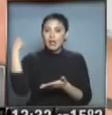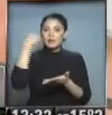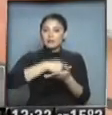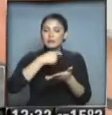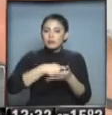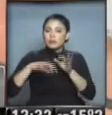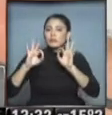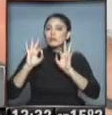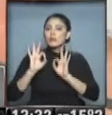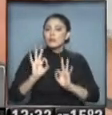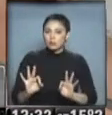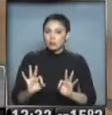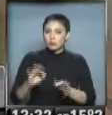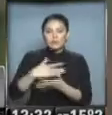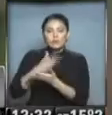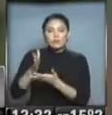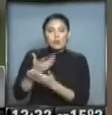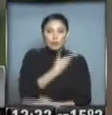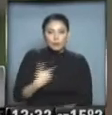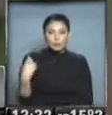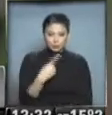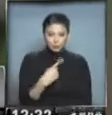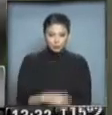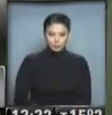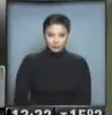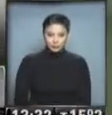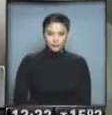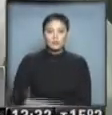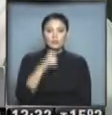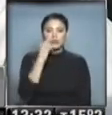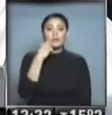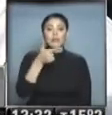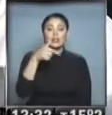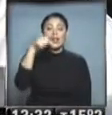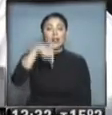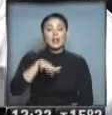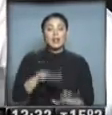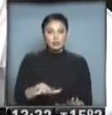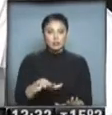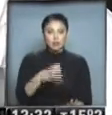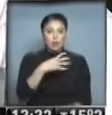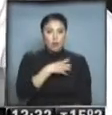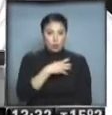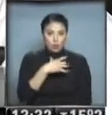completamente por el sector público con este caso el dispositivo lo